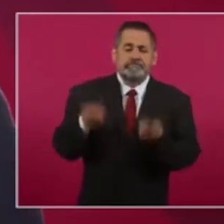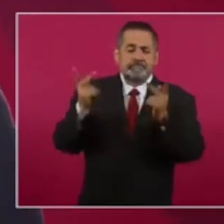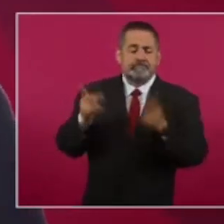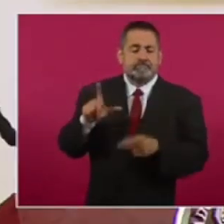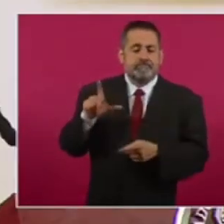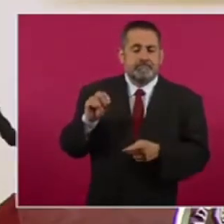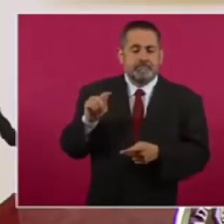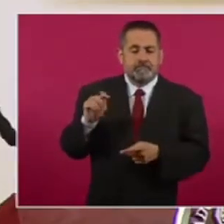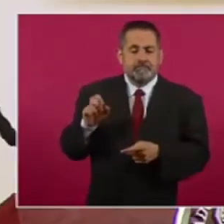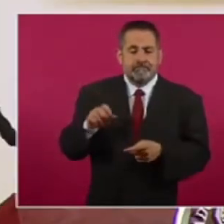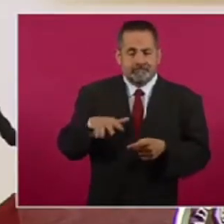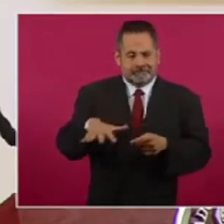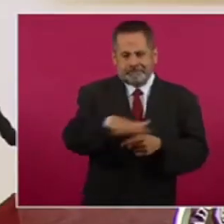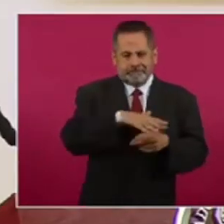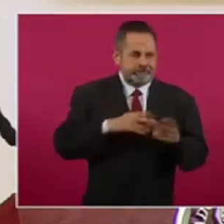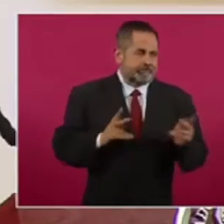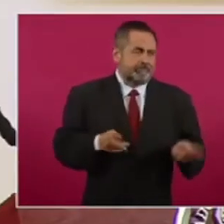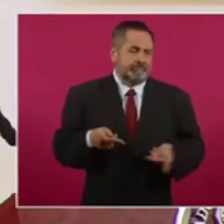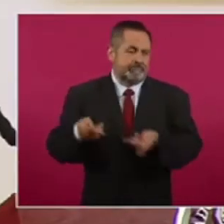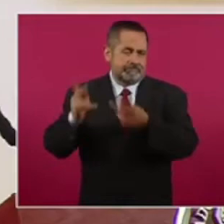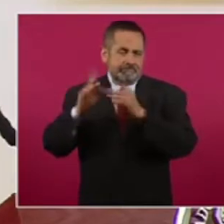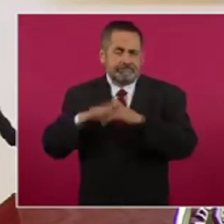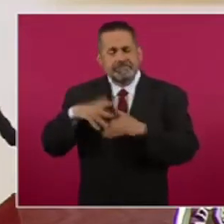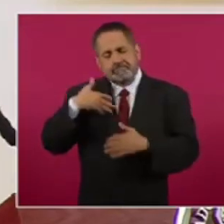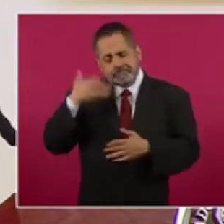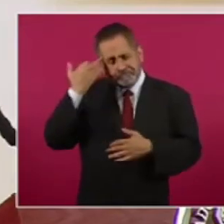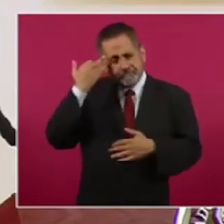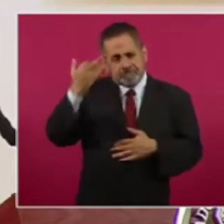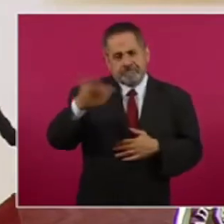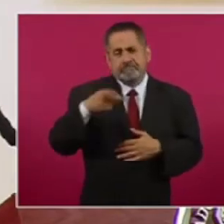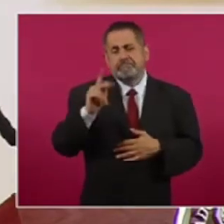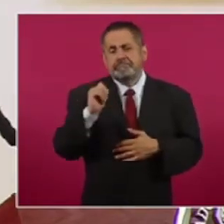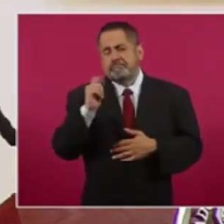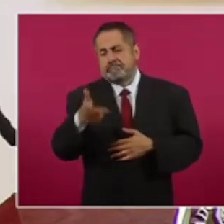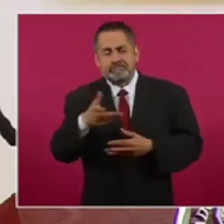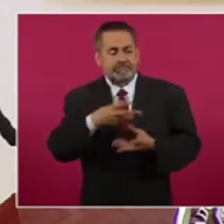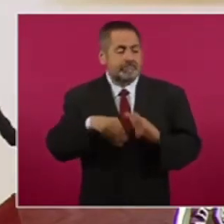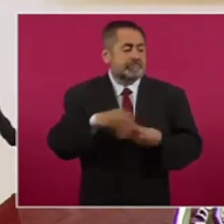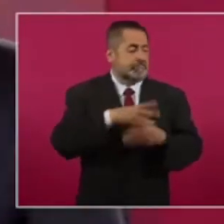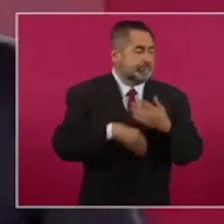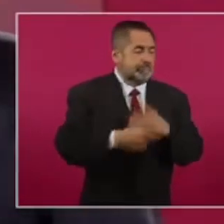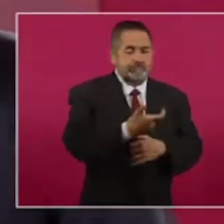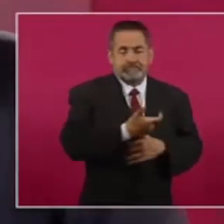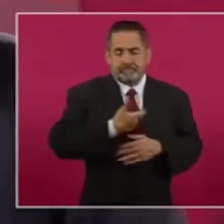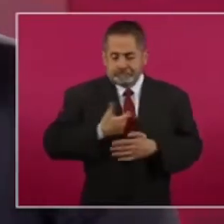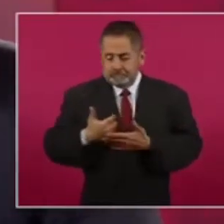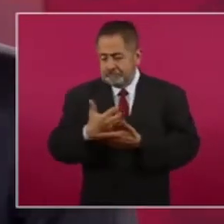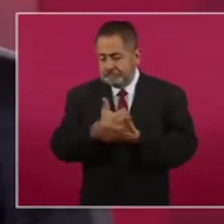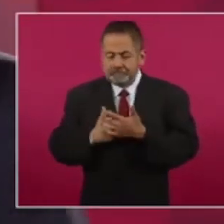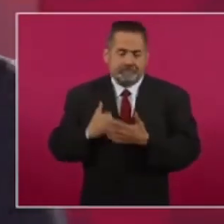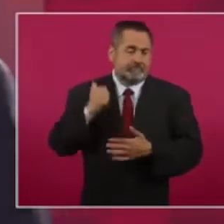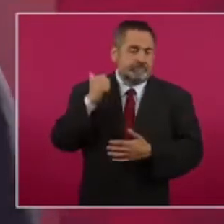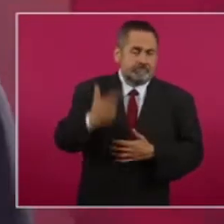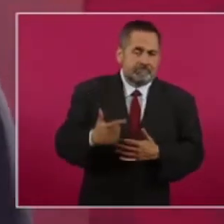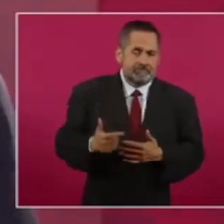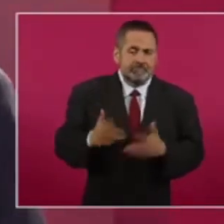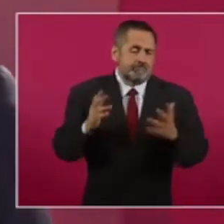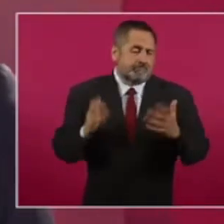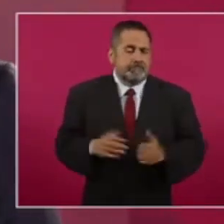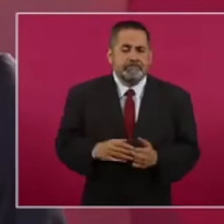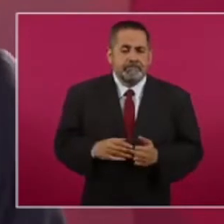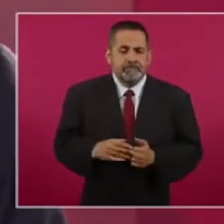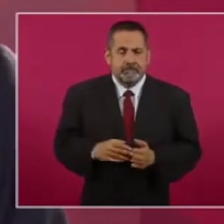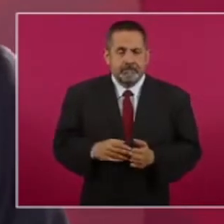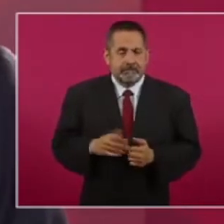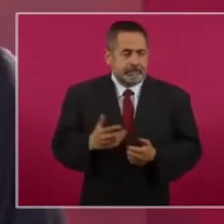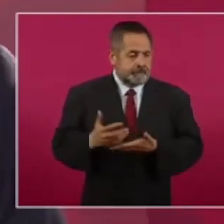va a llevar tiempo, pero sí vamos a recuperar recursos